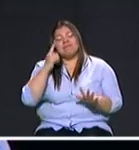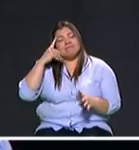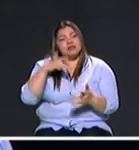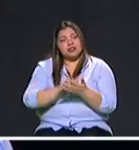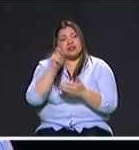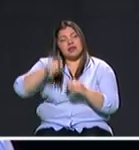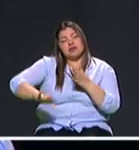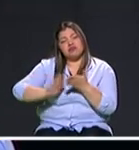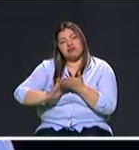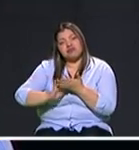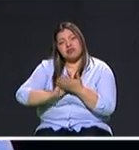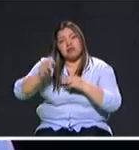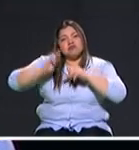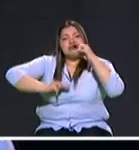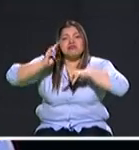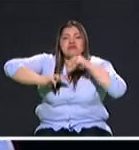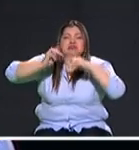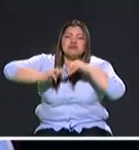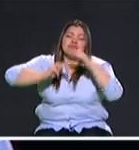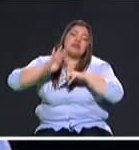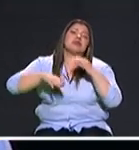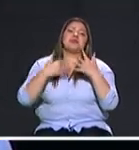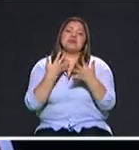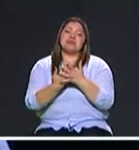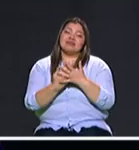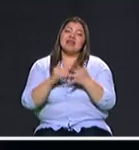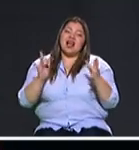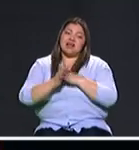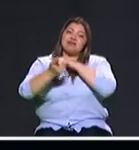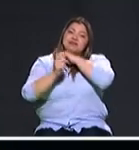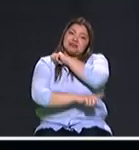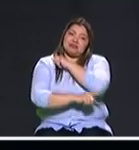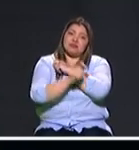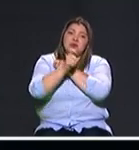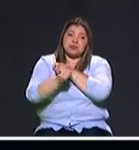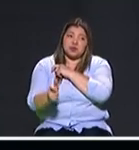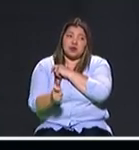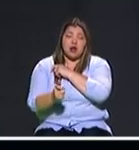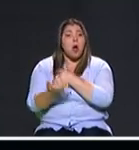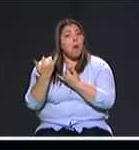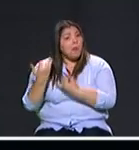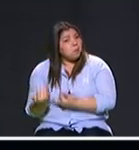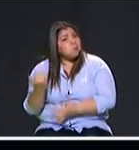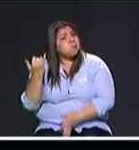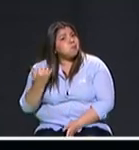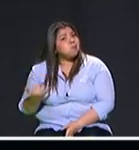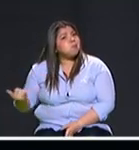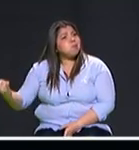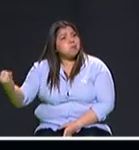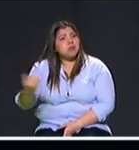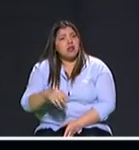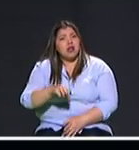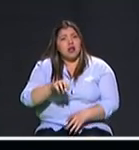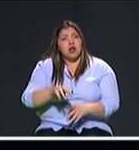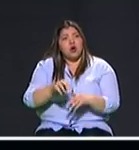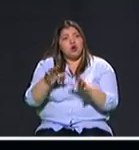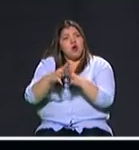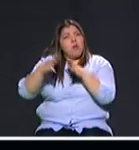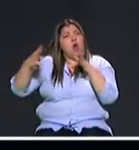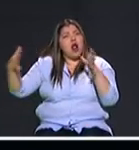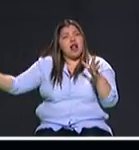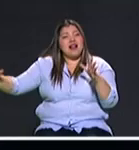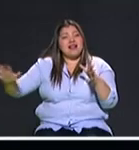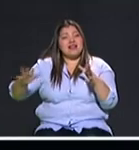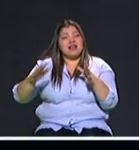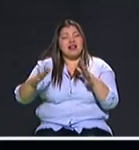tener todas estas personas que han infringido la ley ya se está haciendo hay un lote de 8 hectáreas que queda al lado